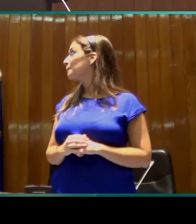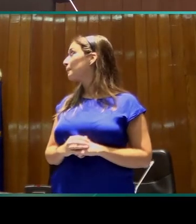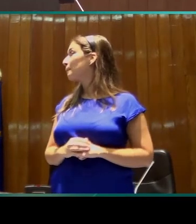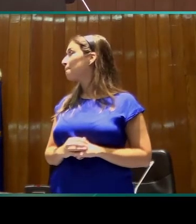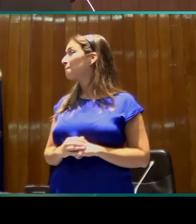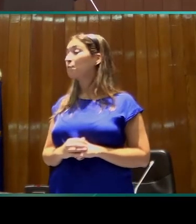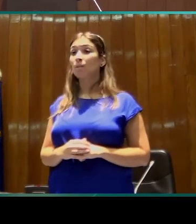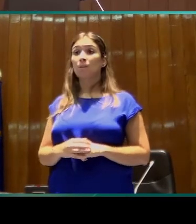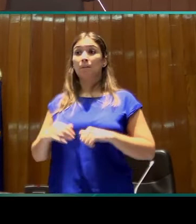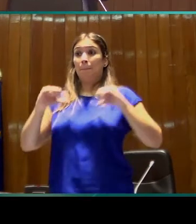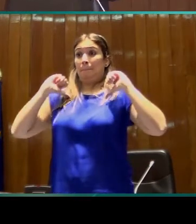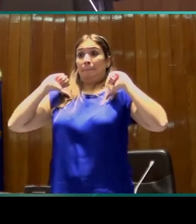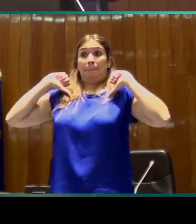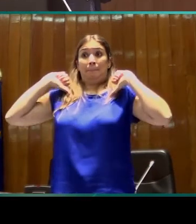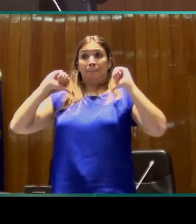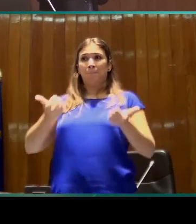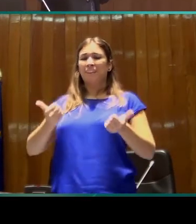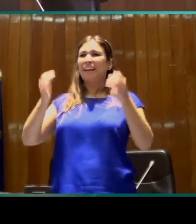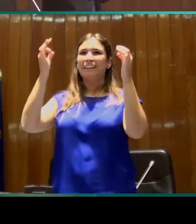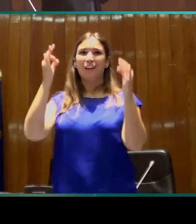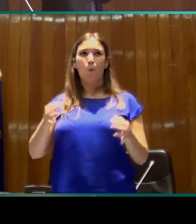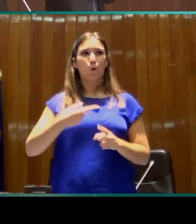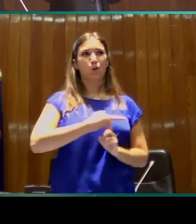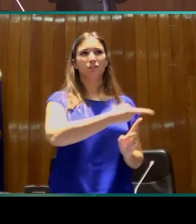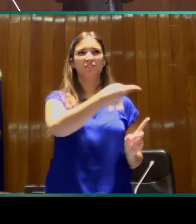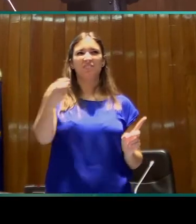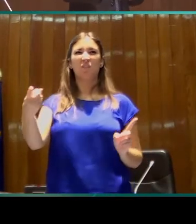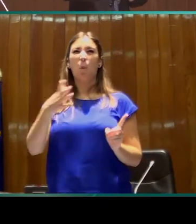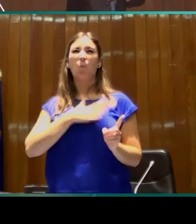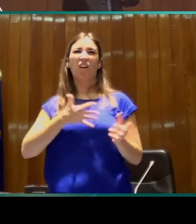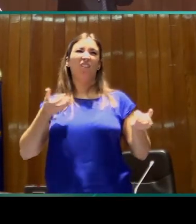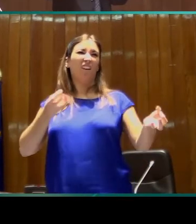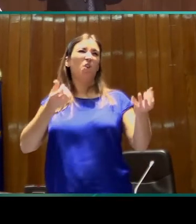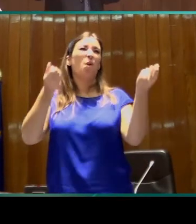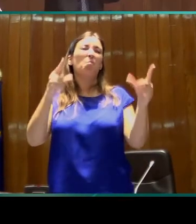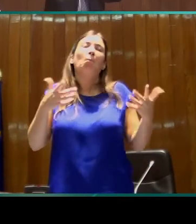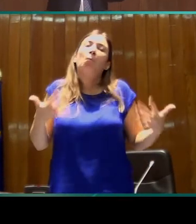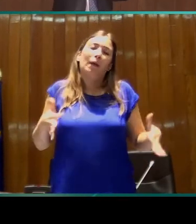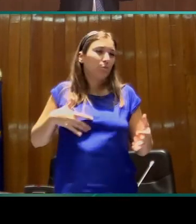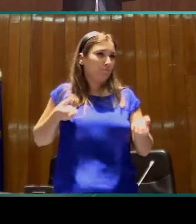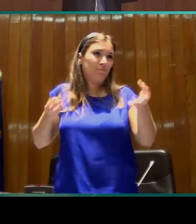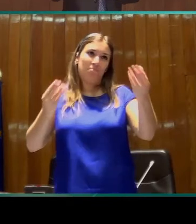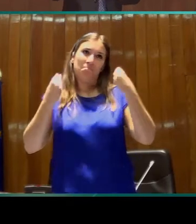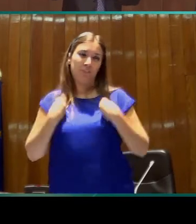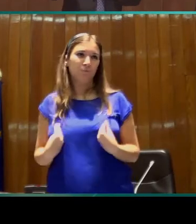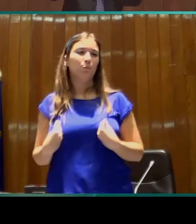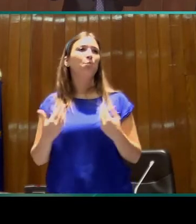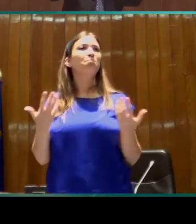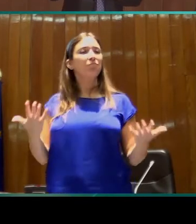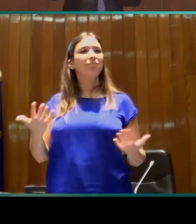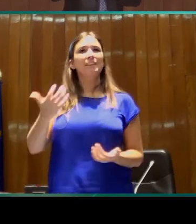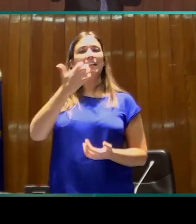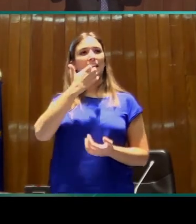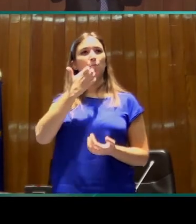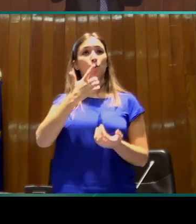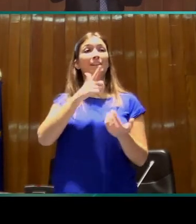Lo que primero quiero proponer, aunque probablemente para esta audiencia no sea muy necesario, es que de la misma forma que existen